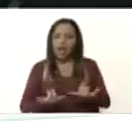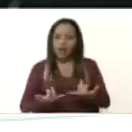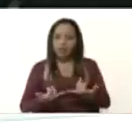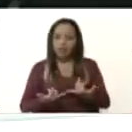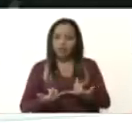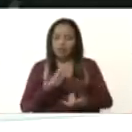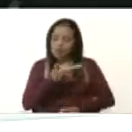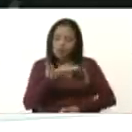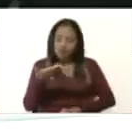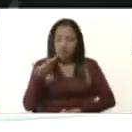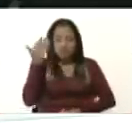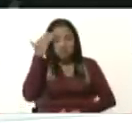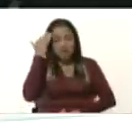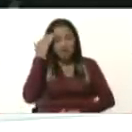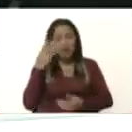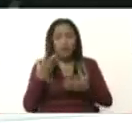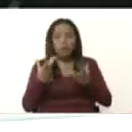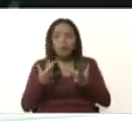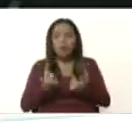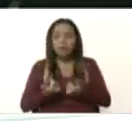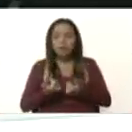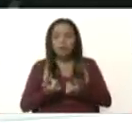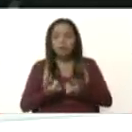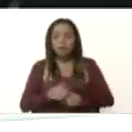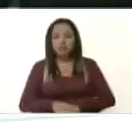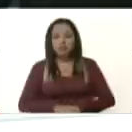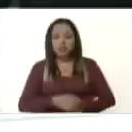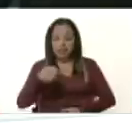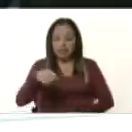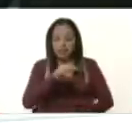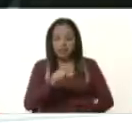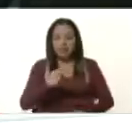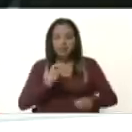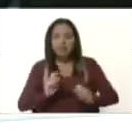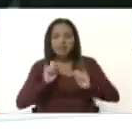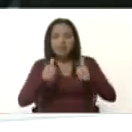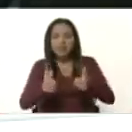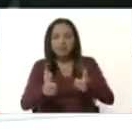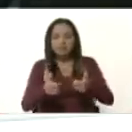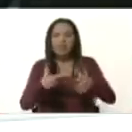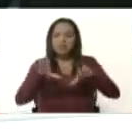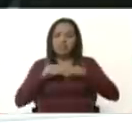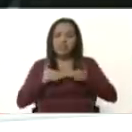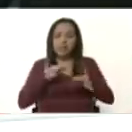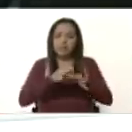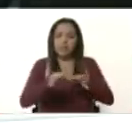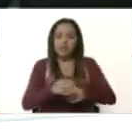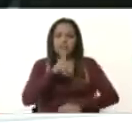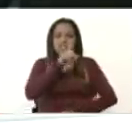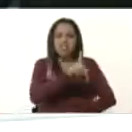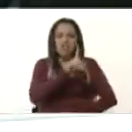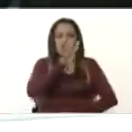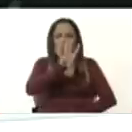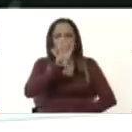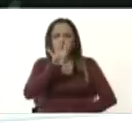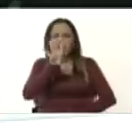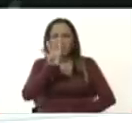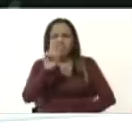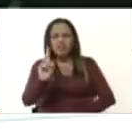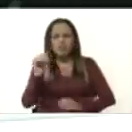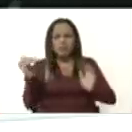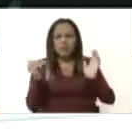saben cuántos comercios a partir de esta semana van a empezar a recibir el petro? 141